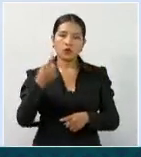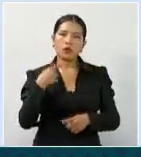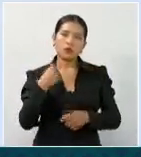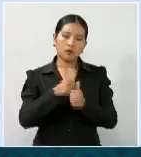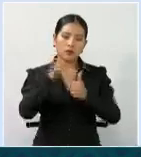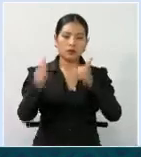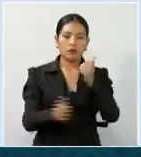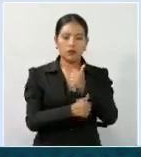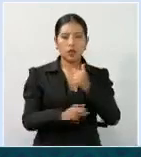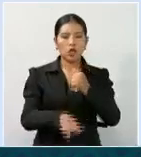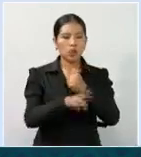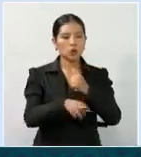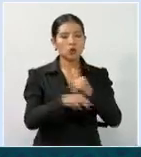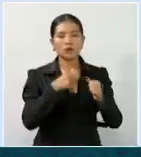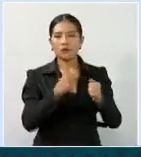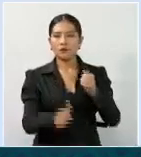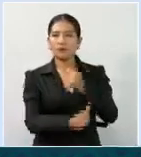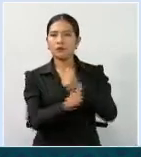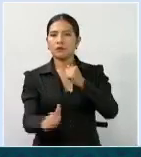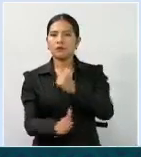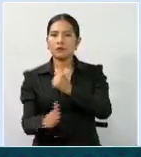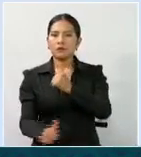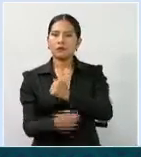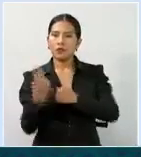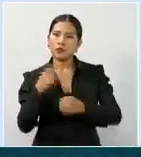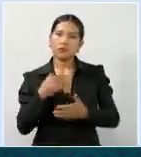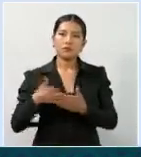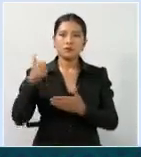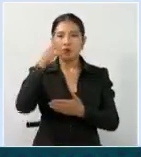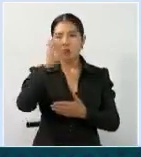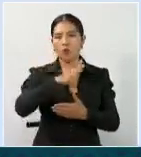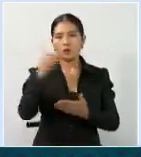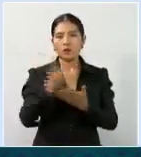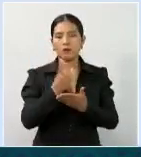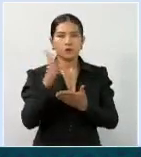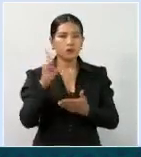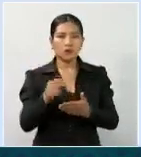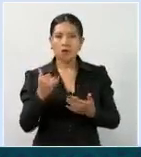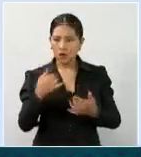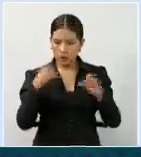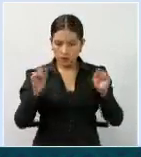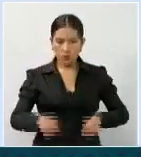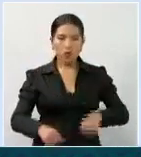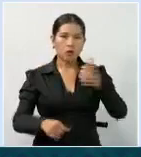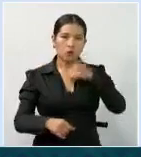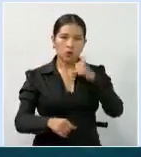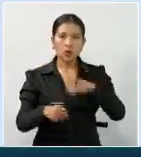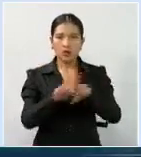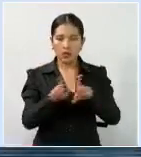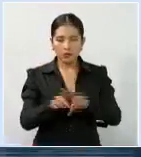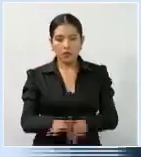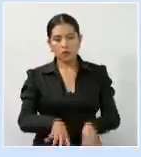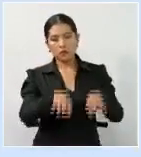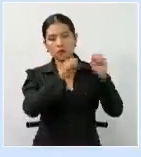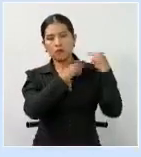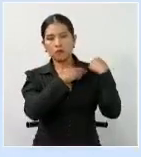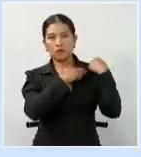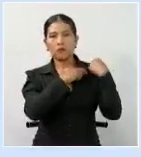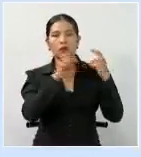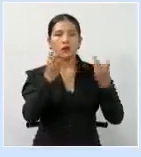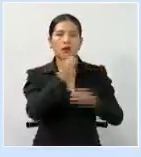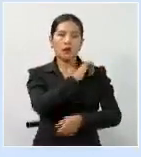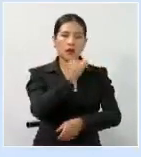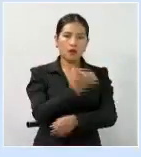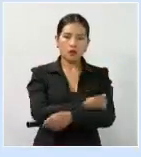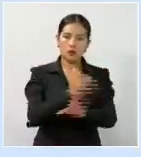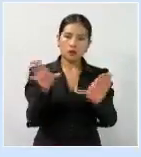utilizar como escaleras, no. Tenemos la capacidad y esta es la oportunidad para que una mujer pueda asumir también en esta Cámara de lo que es Cámara